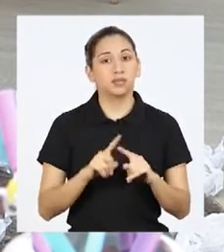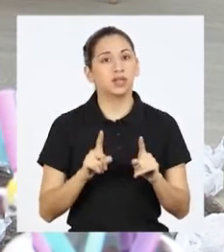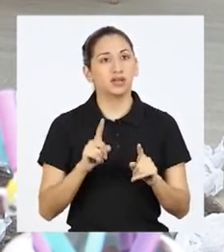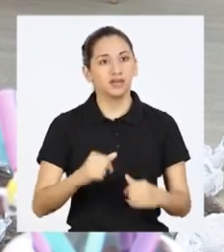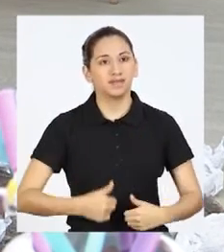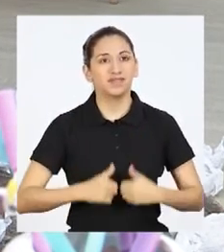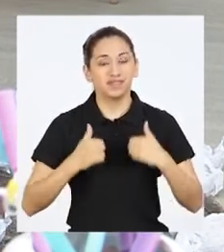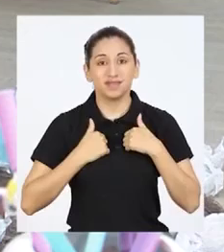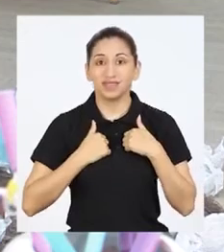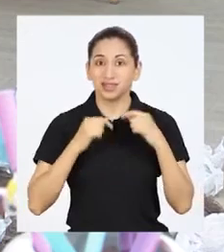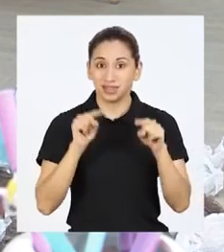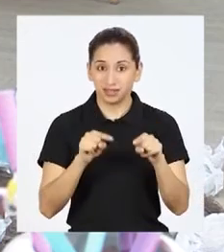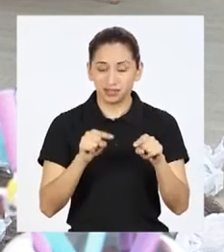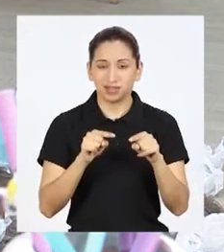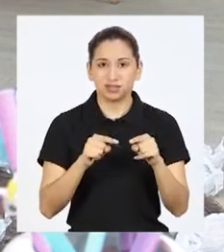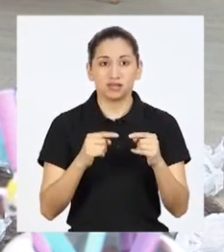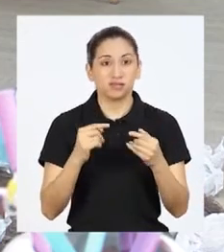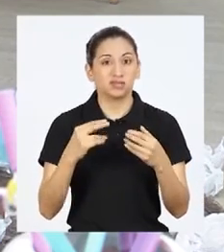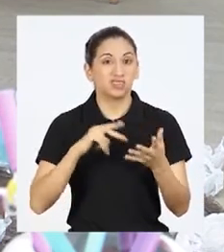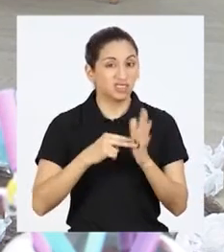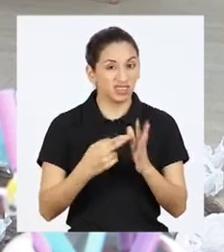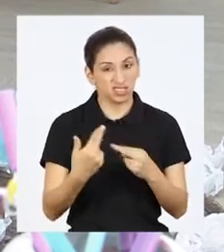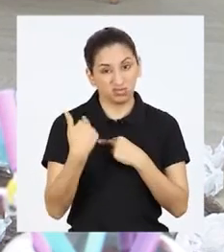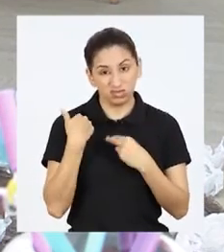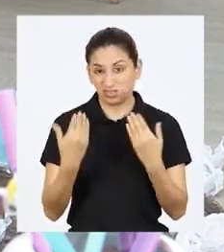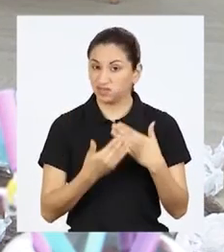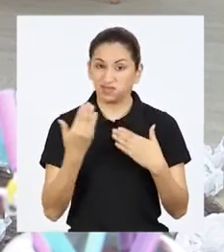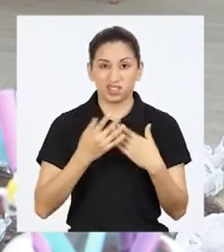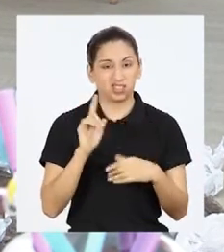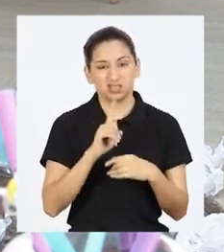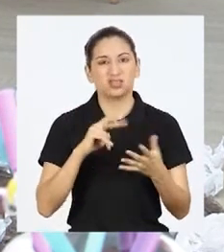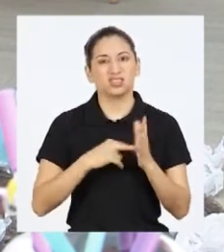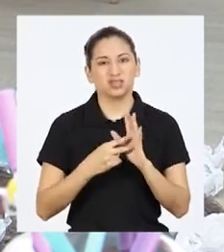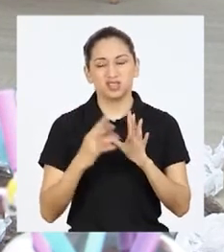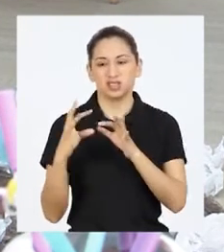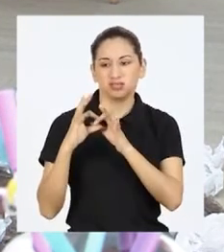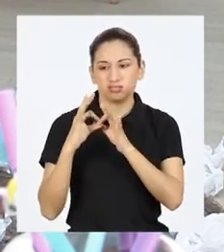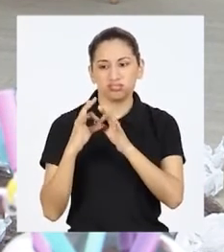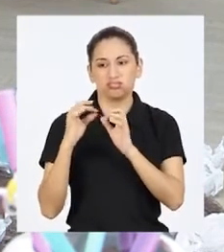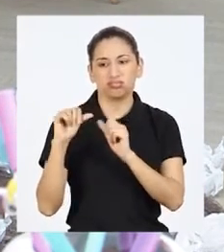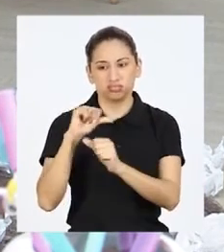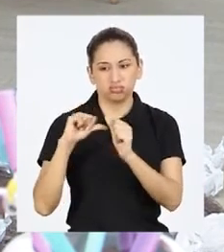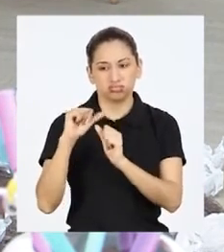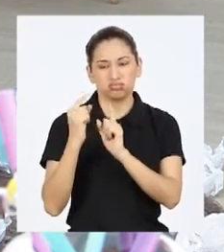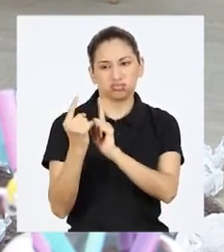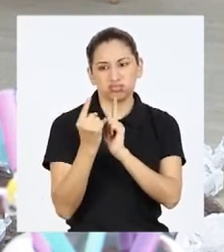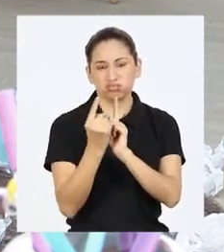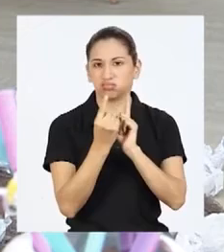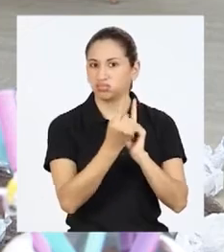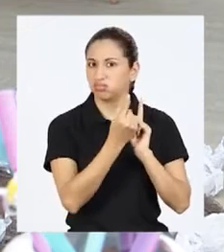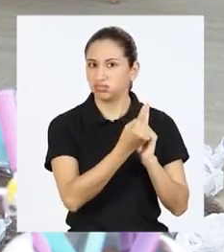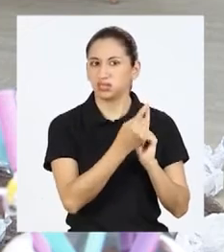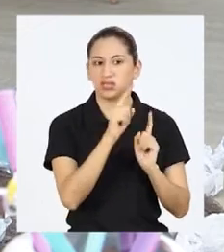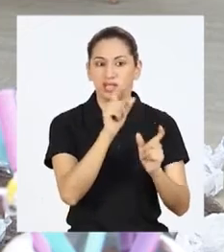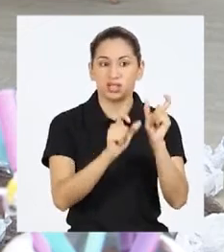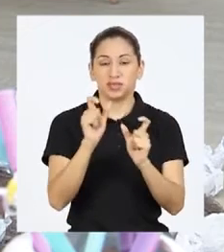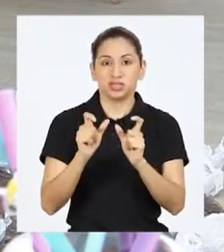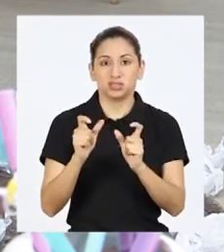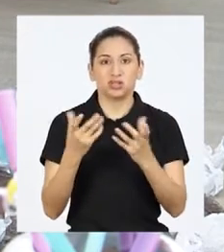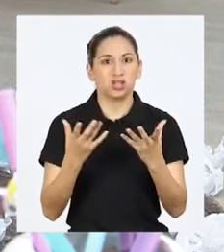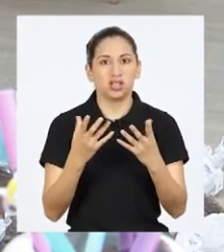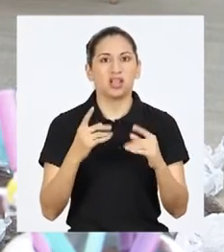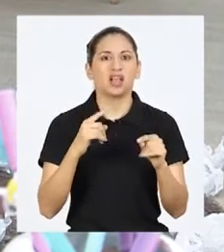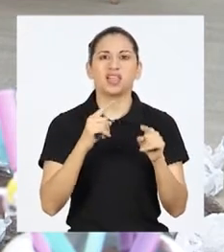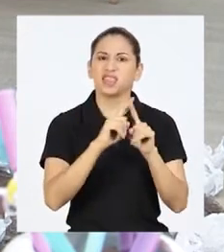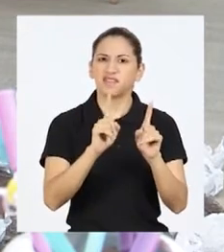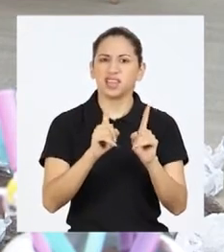esa diversidad no es tarea fácil, porque implica relacionarnos con personas que piensan, sienten y desarrollan sus actividades de